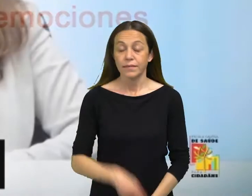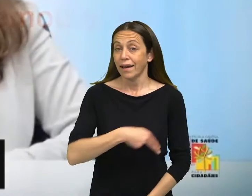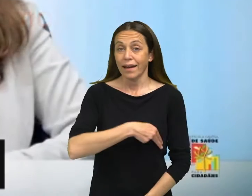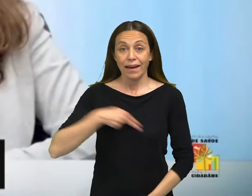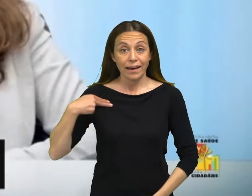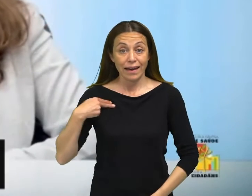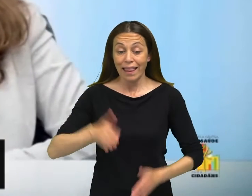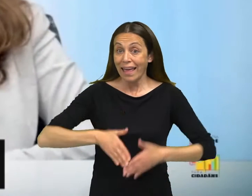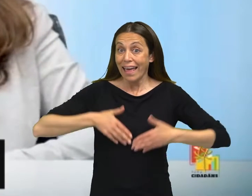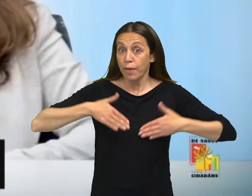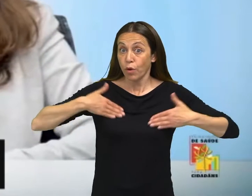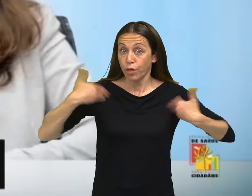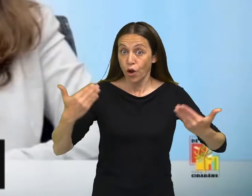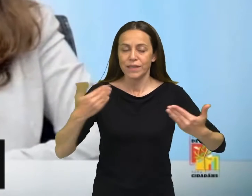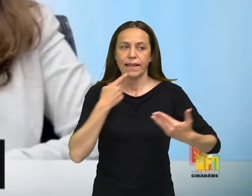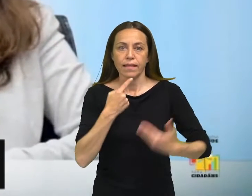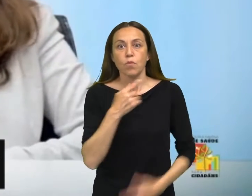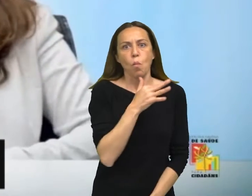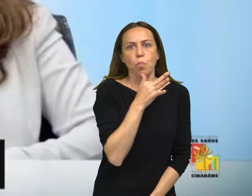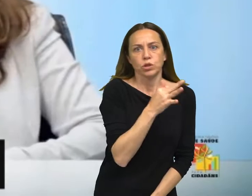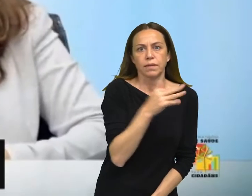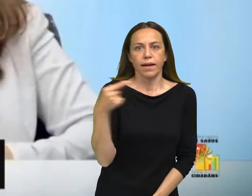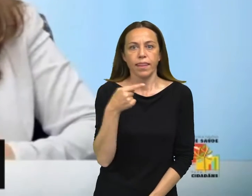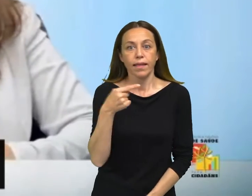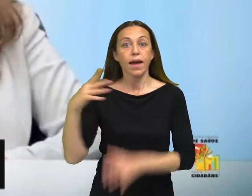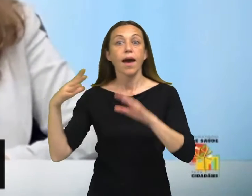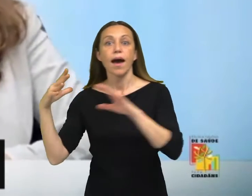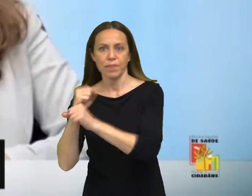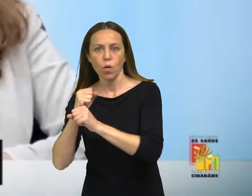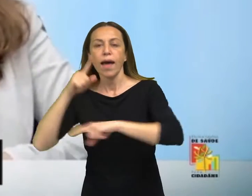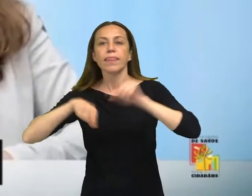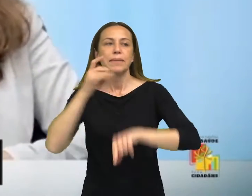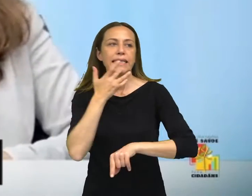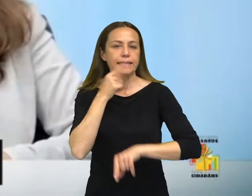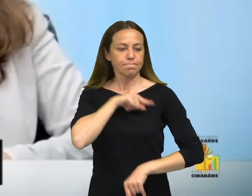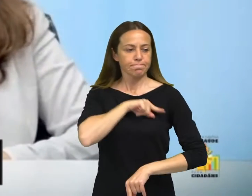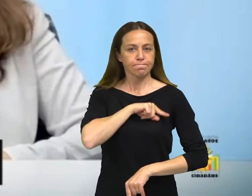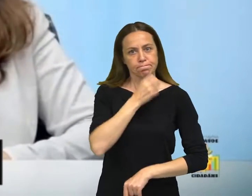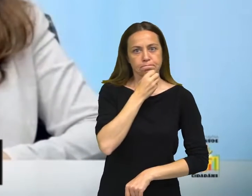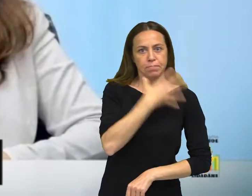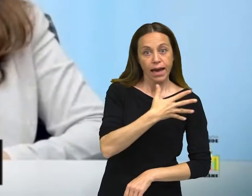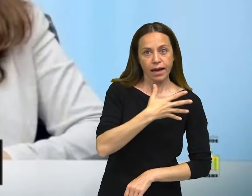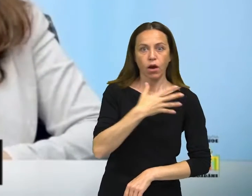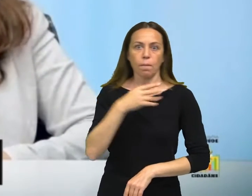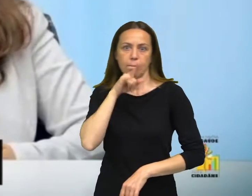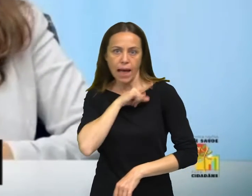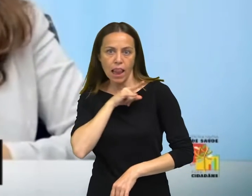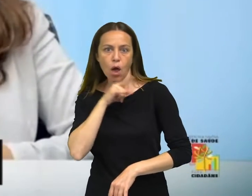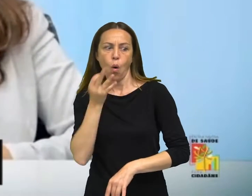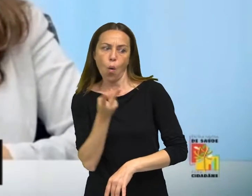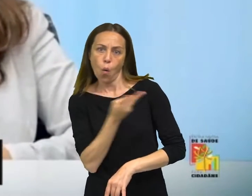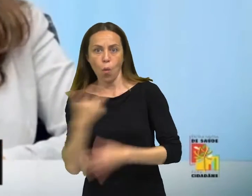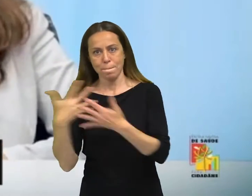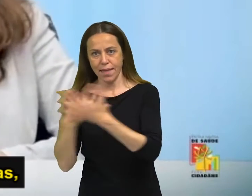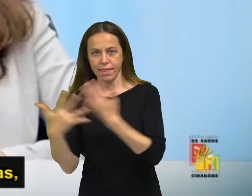en general se acepta que existen emociones positivas negativas y ambiguas en función de que nos proporcionen bienestar malestar o una